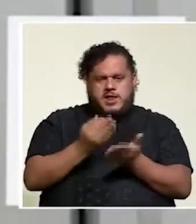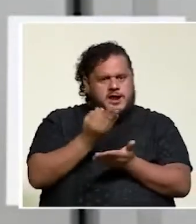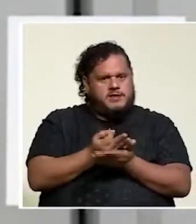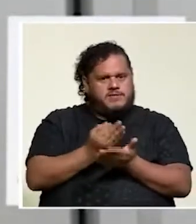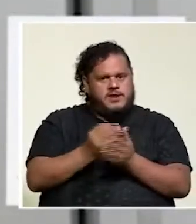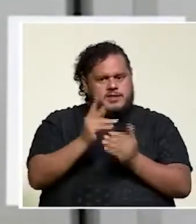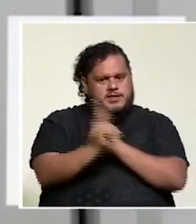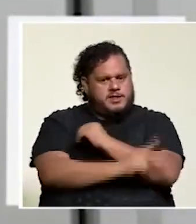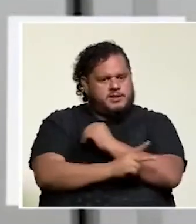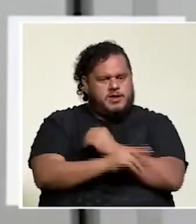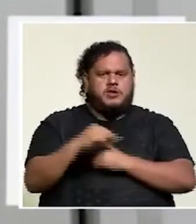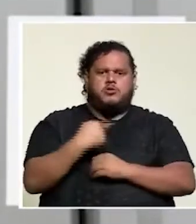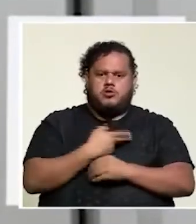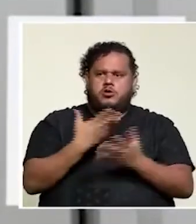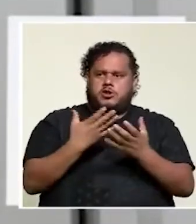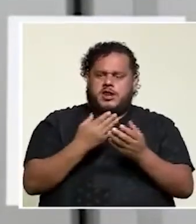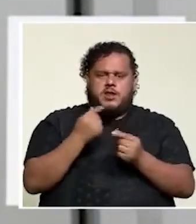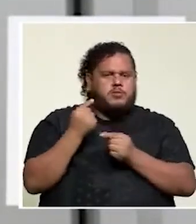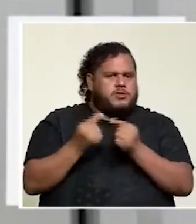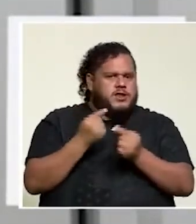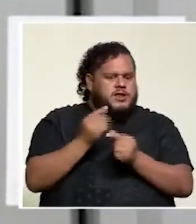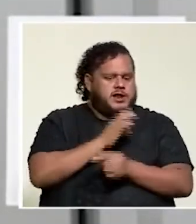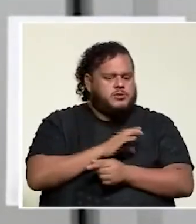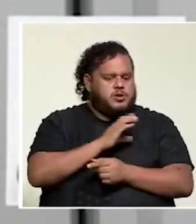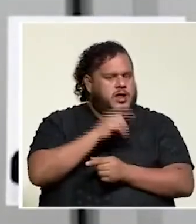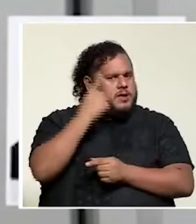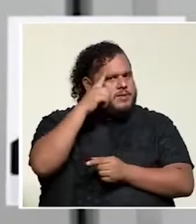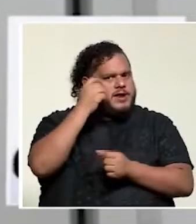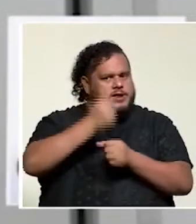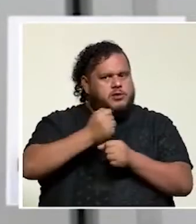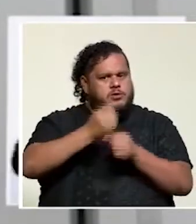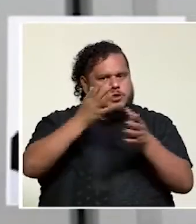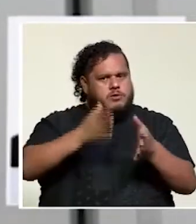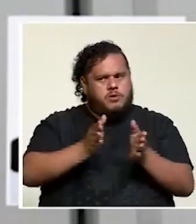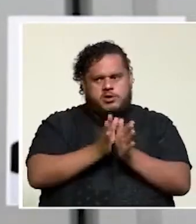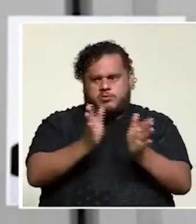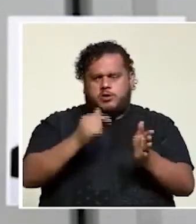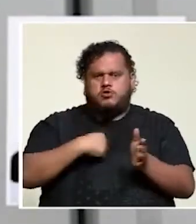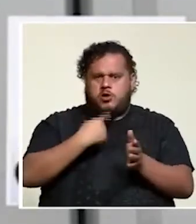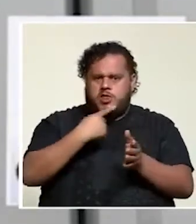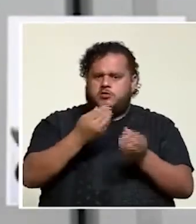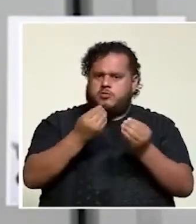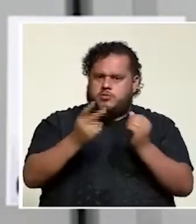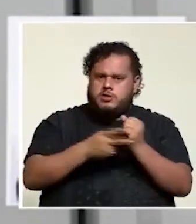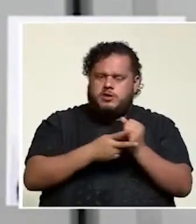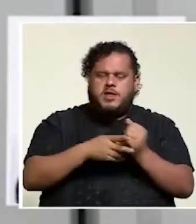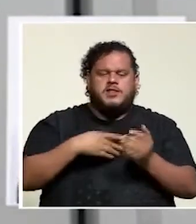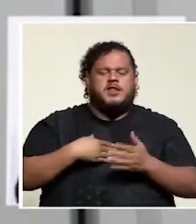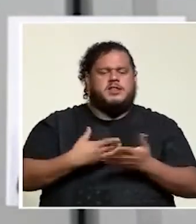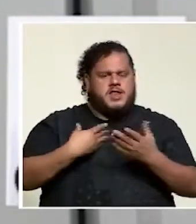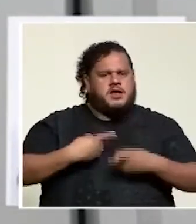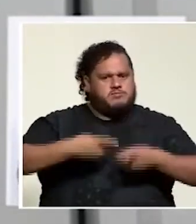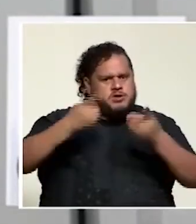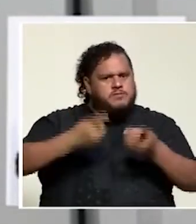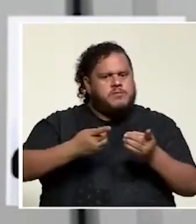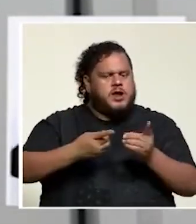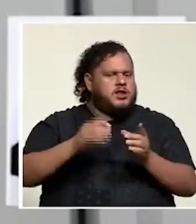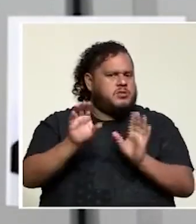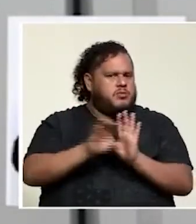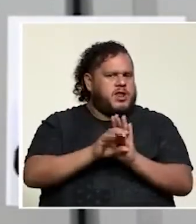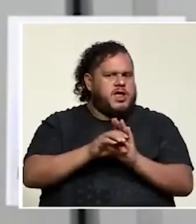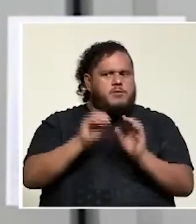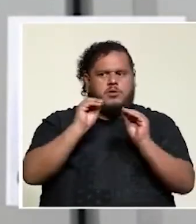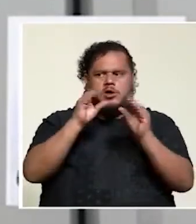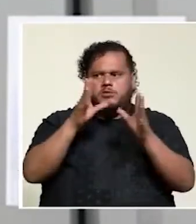estamos interesados en generar las condiciones para que los empleados públicos, lo he dicho varias veces, sean dignificados, en el caso de los educadores, tengan